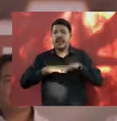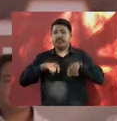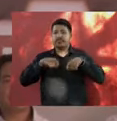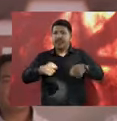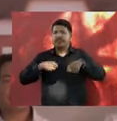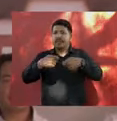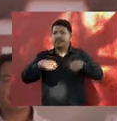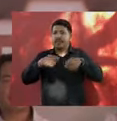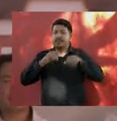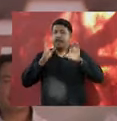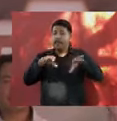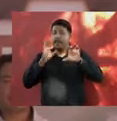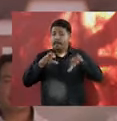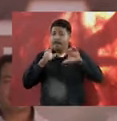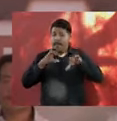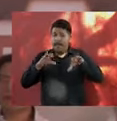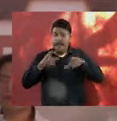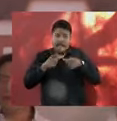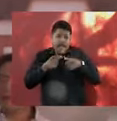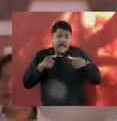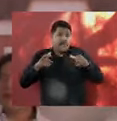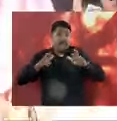de toda la historia de México.